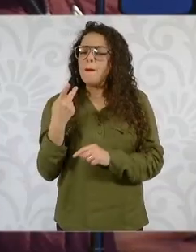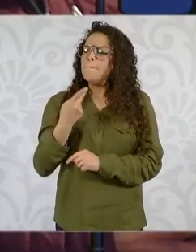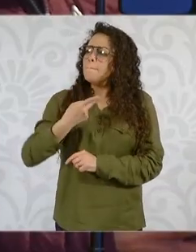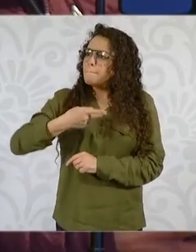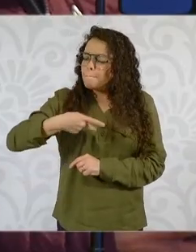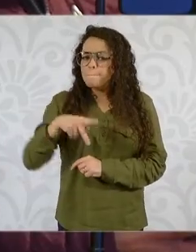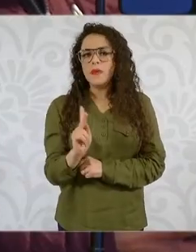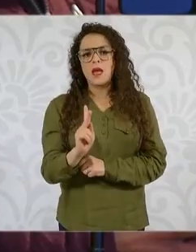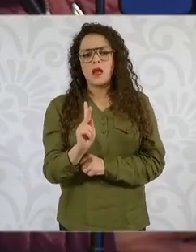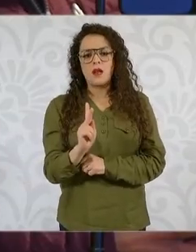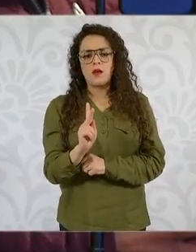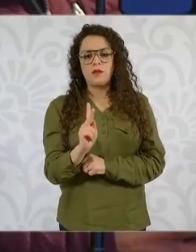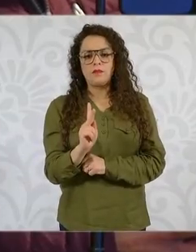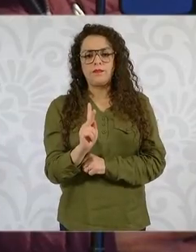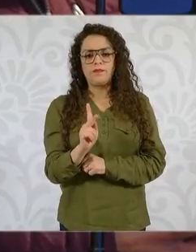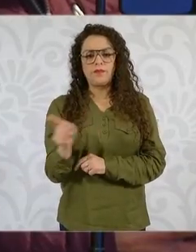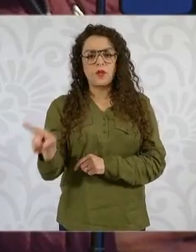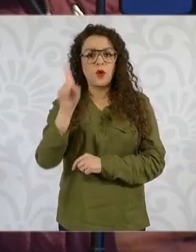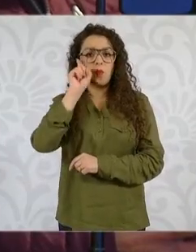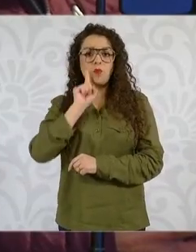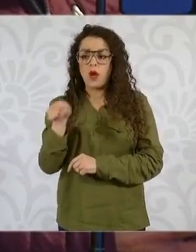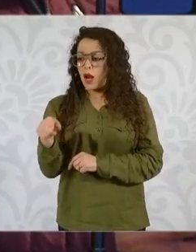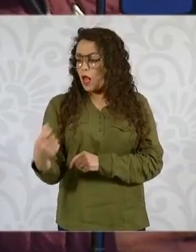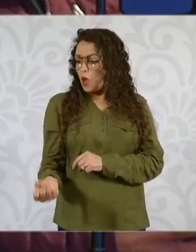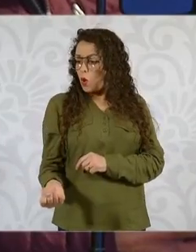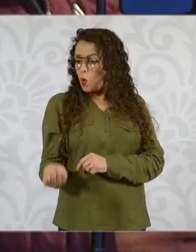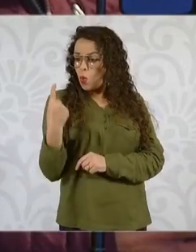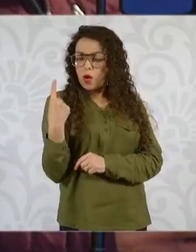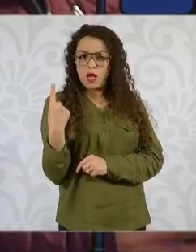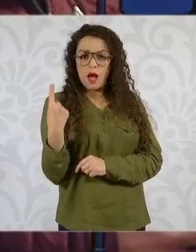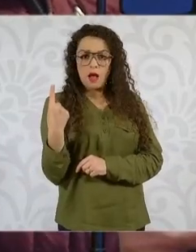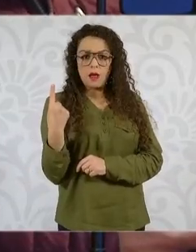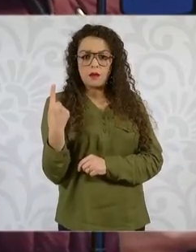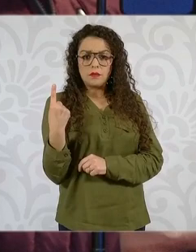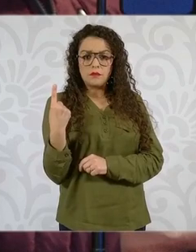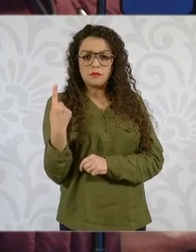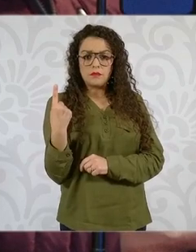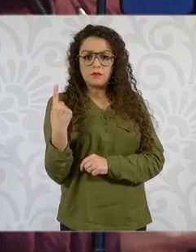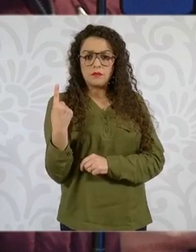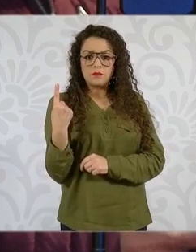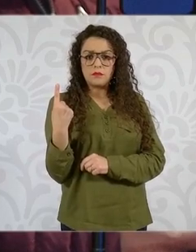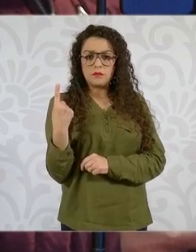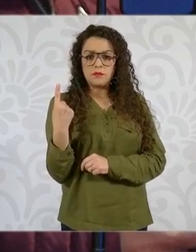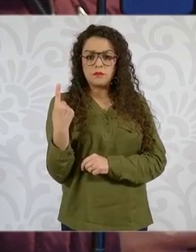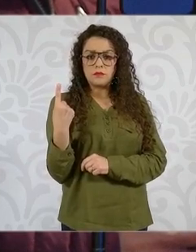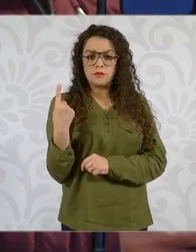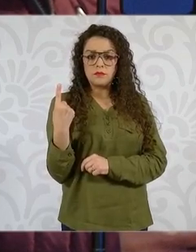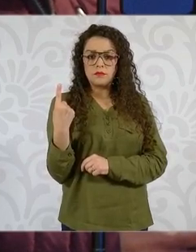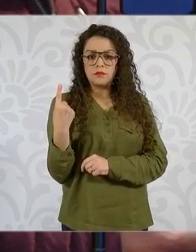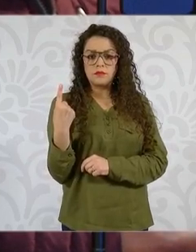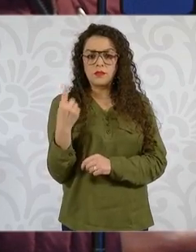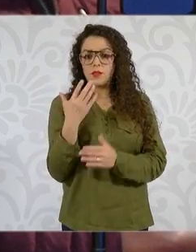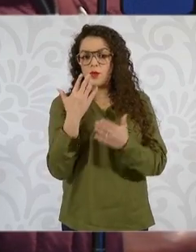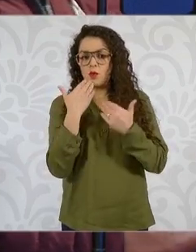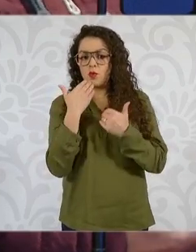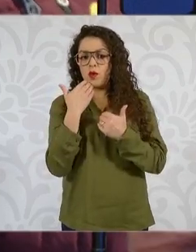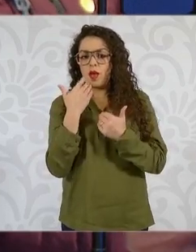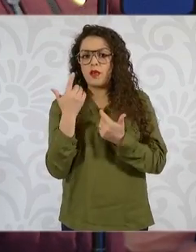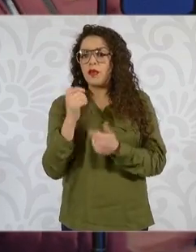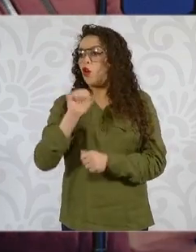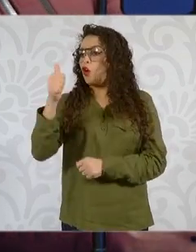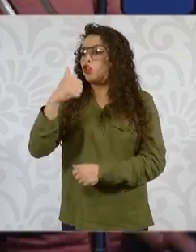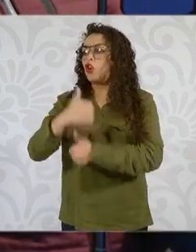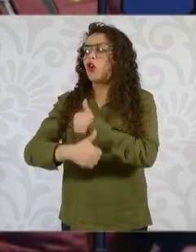la única mujer y la única contrincante por decirlo así de Ricardo